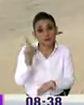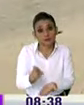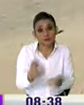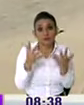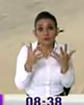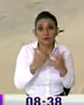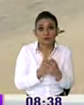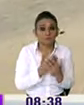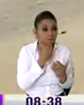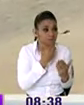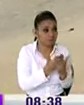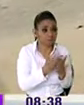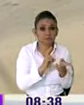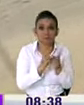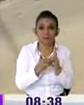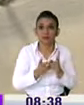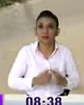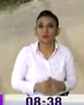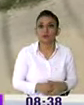Gracias, vecino.